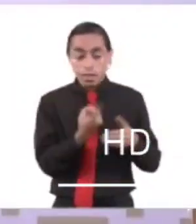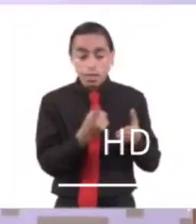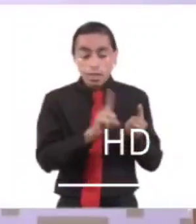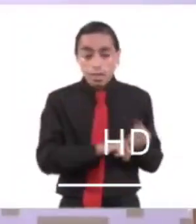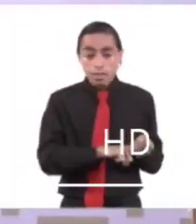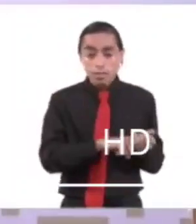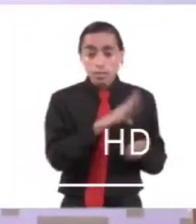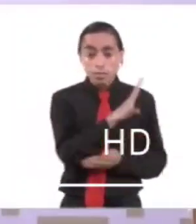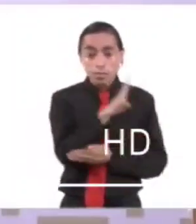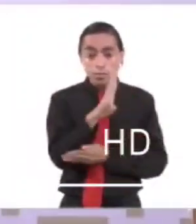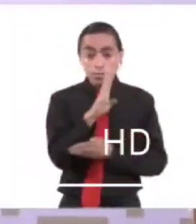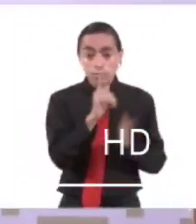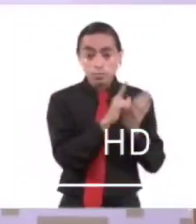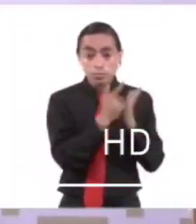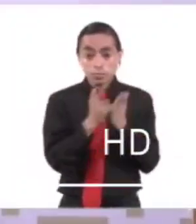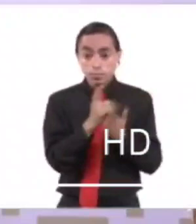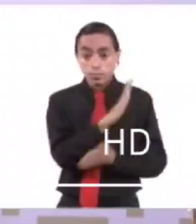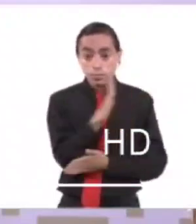biblioteca